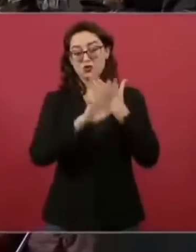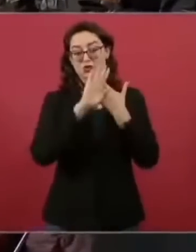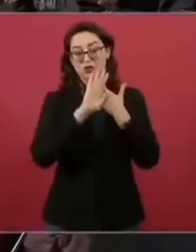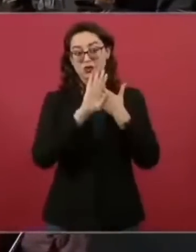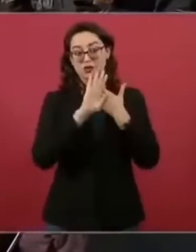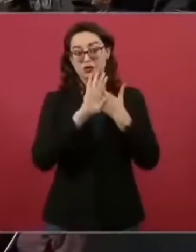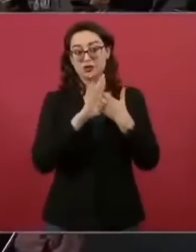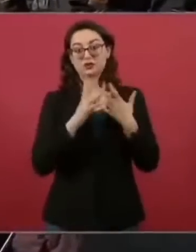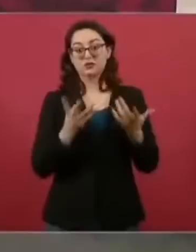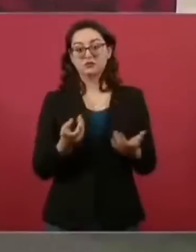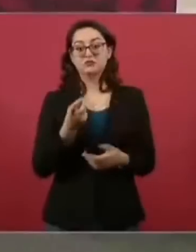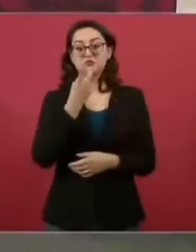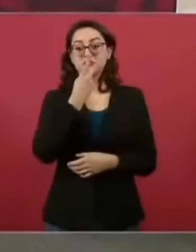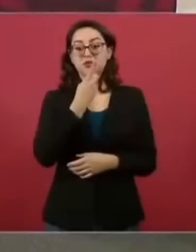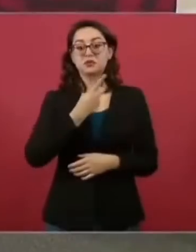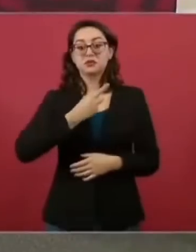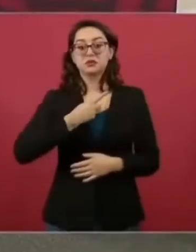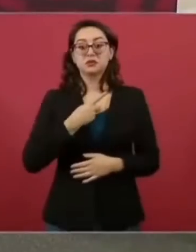Que son factores externos.